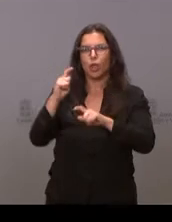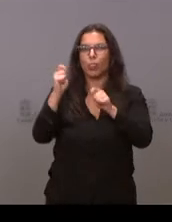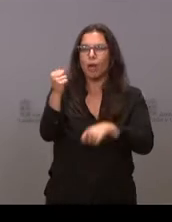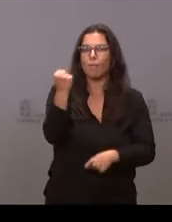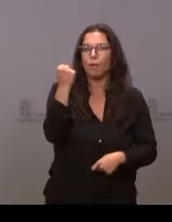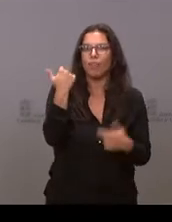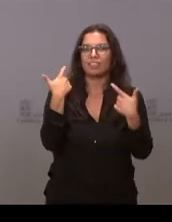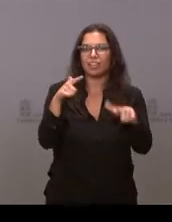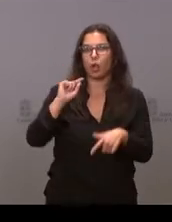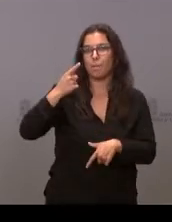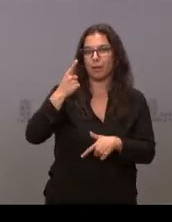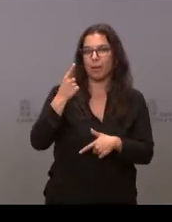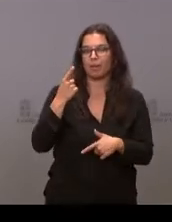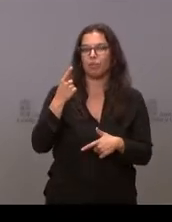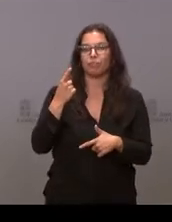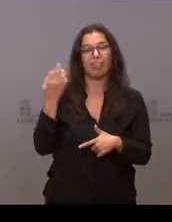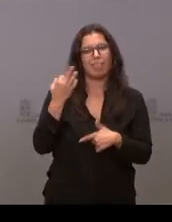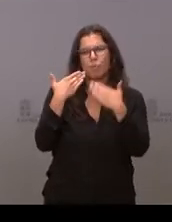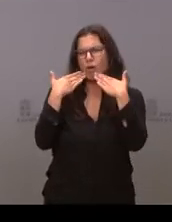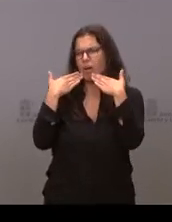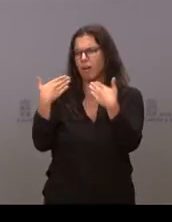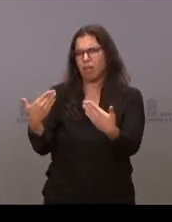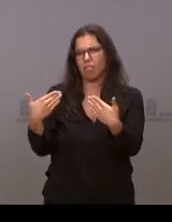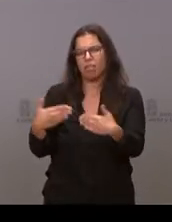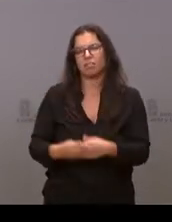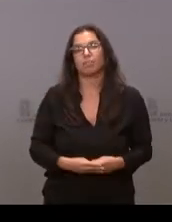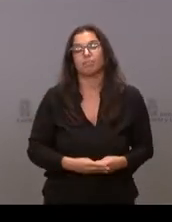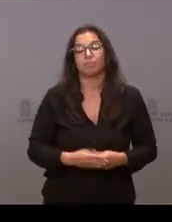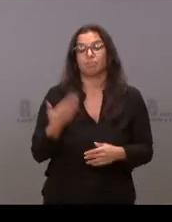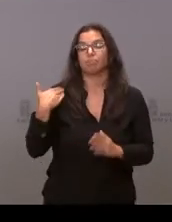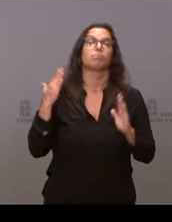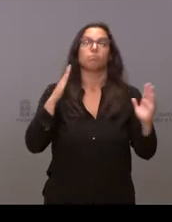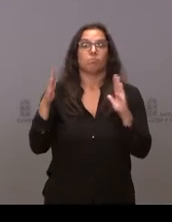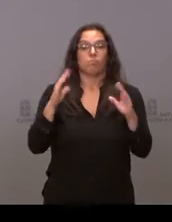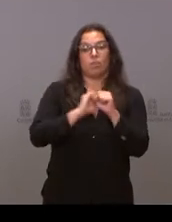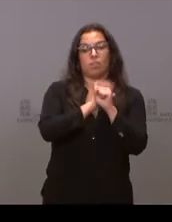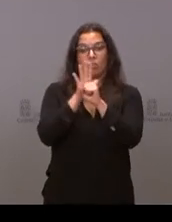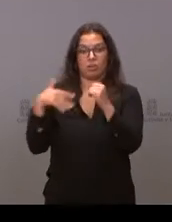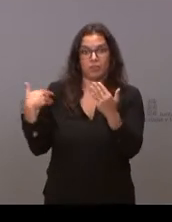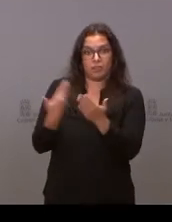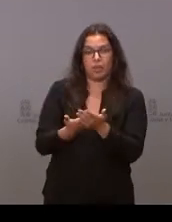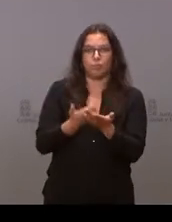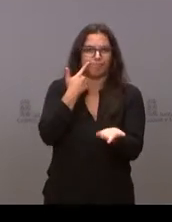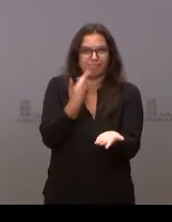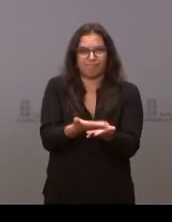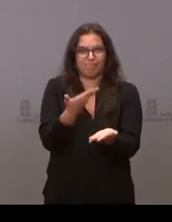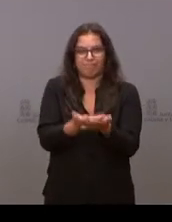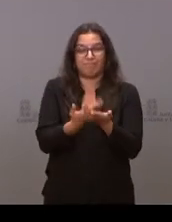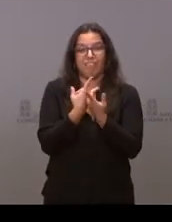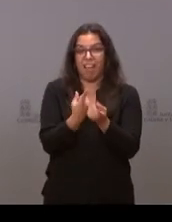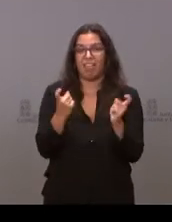tenemos muchísimo que agradecer. Durante la pandemia ha quedado bien patente que es